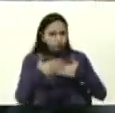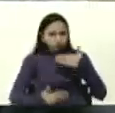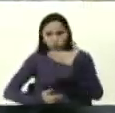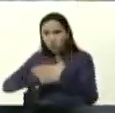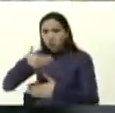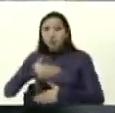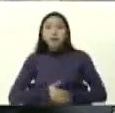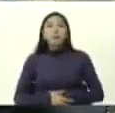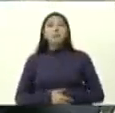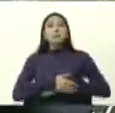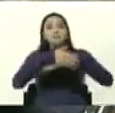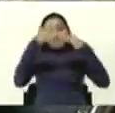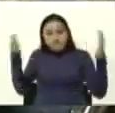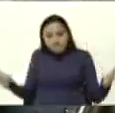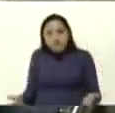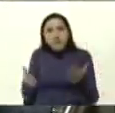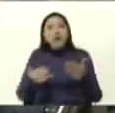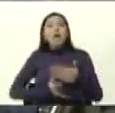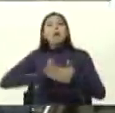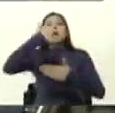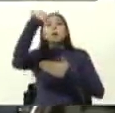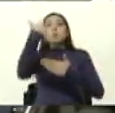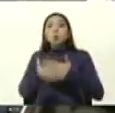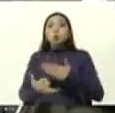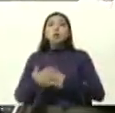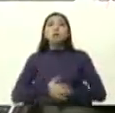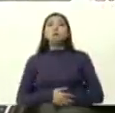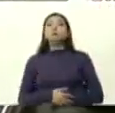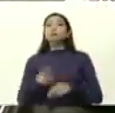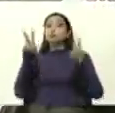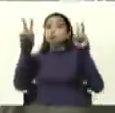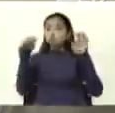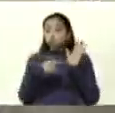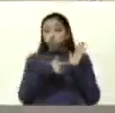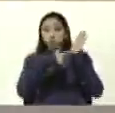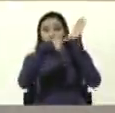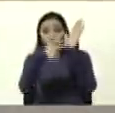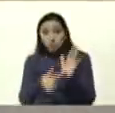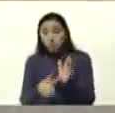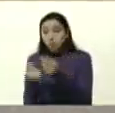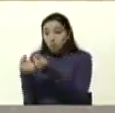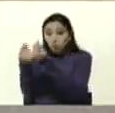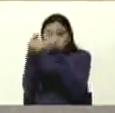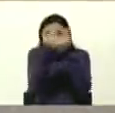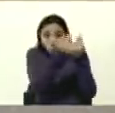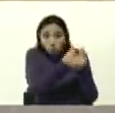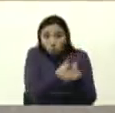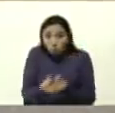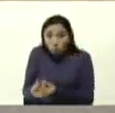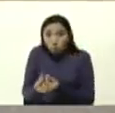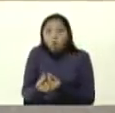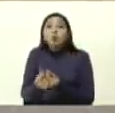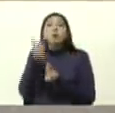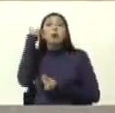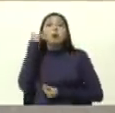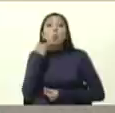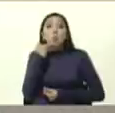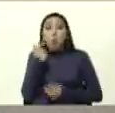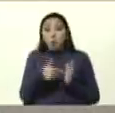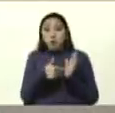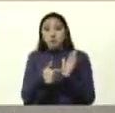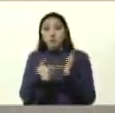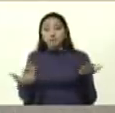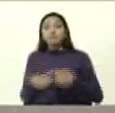para llevar adelante este proyecto de nueva expresión monetaria del Bolívar, que